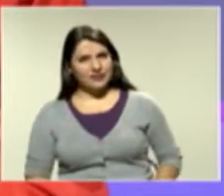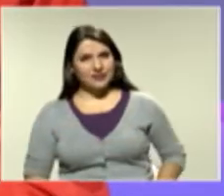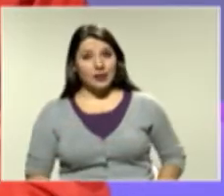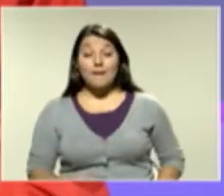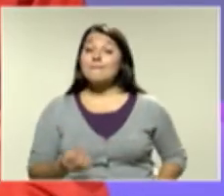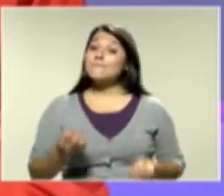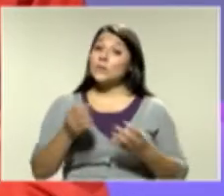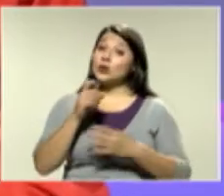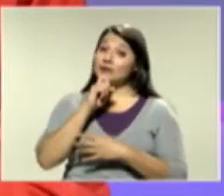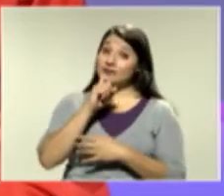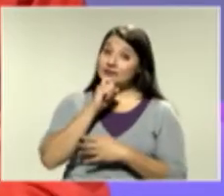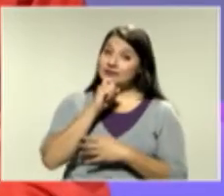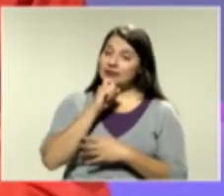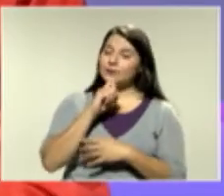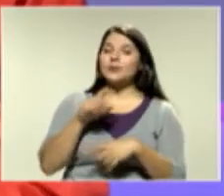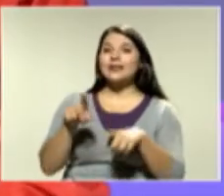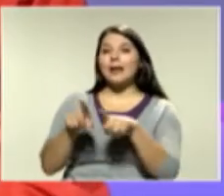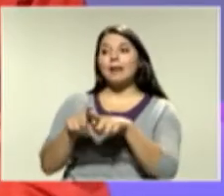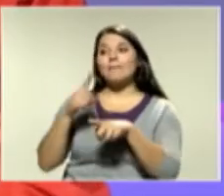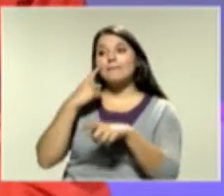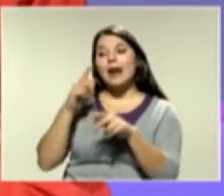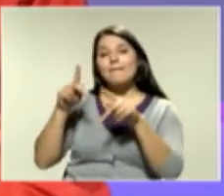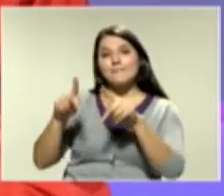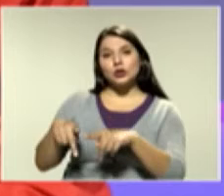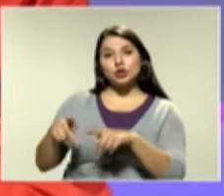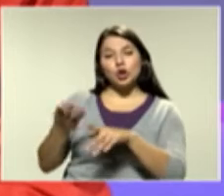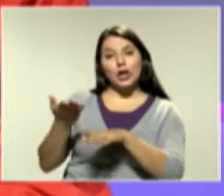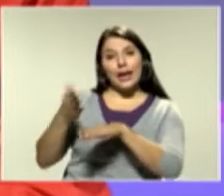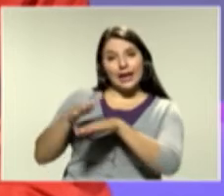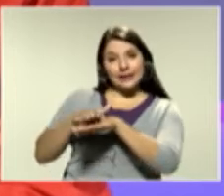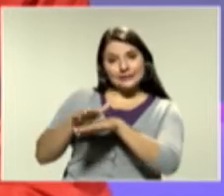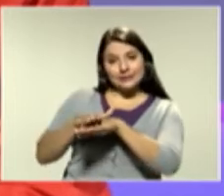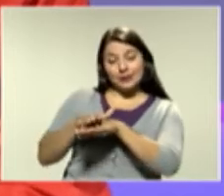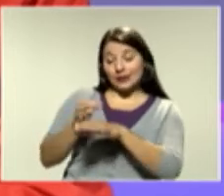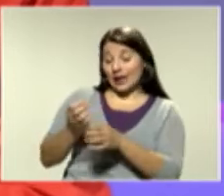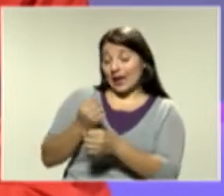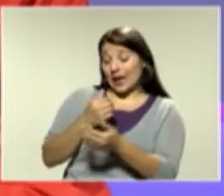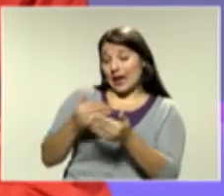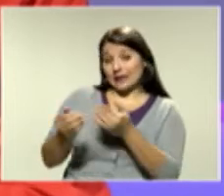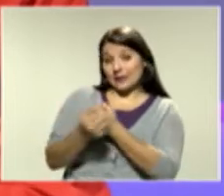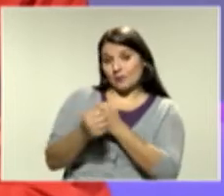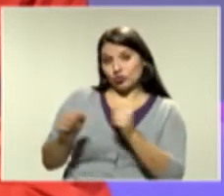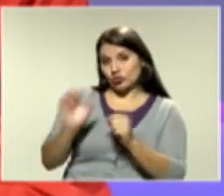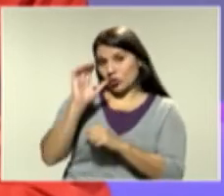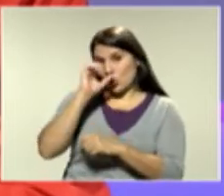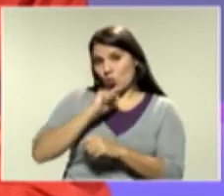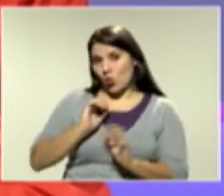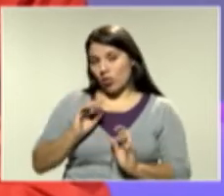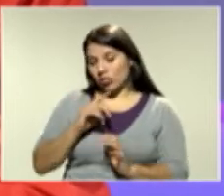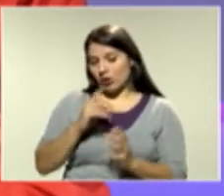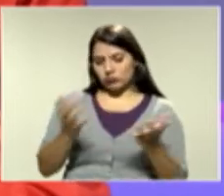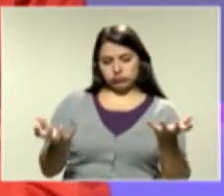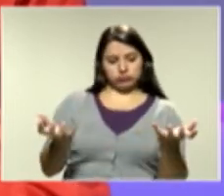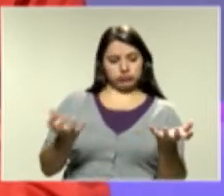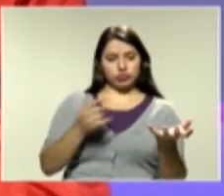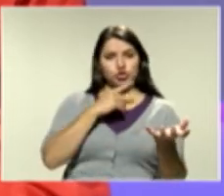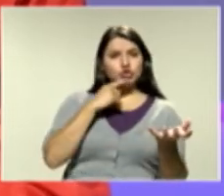muy difícil, ¿verdad? Incluso para personas expertas es casi imposible diferenciar un tomate